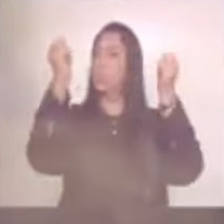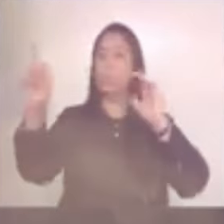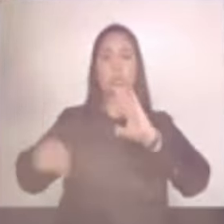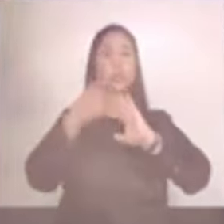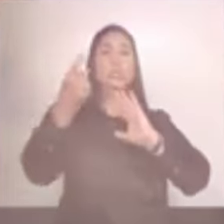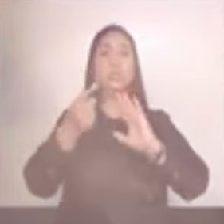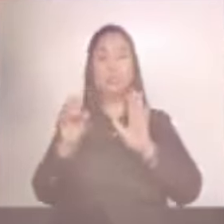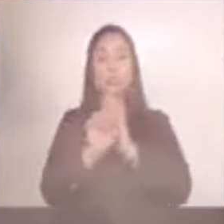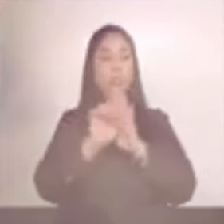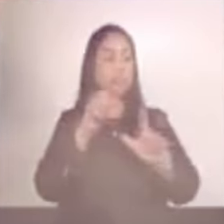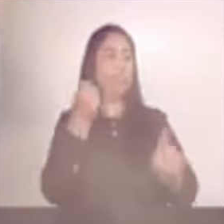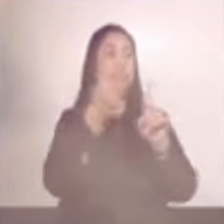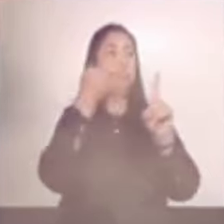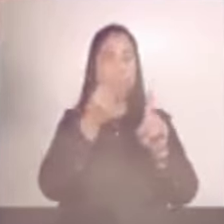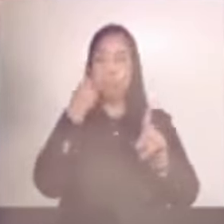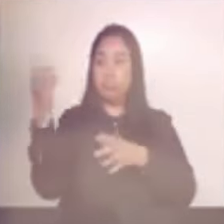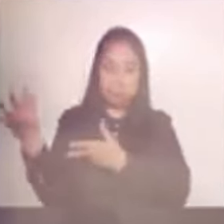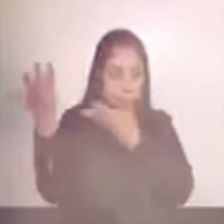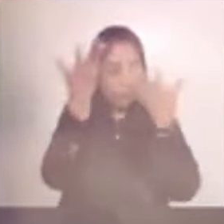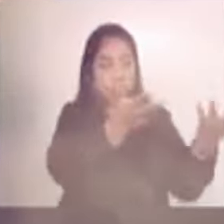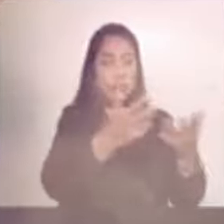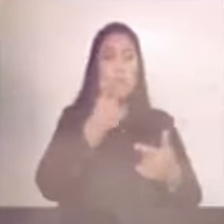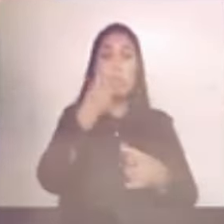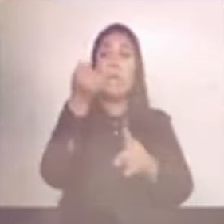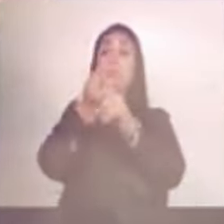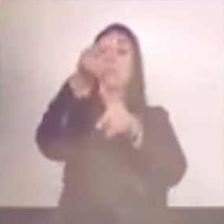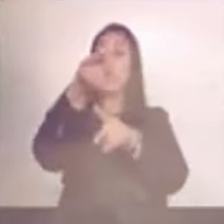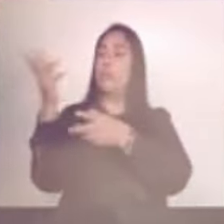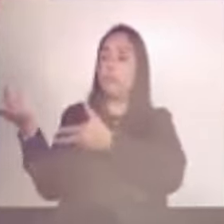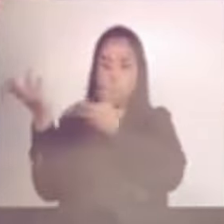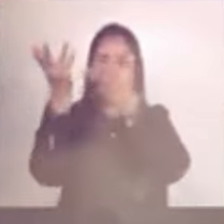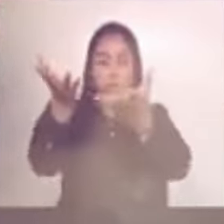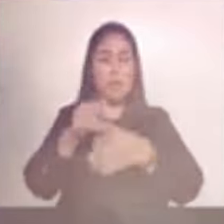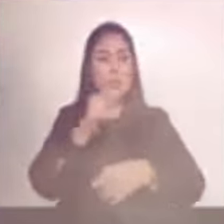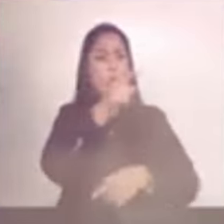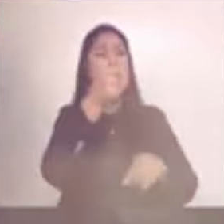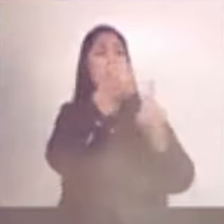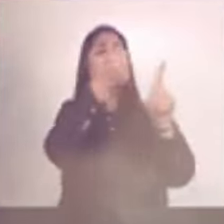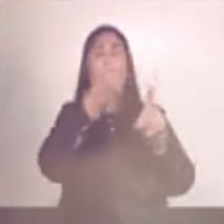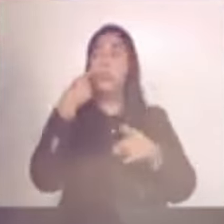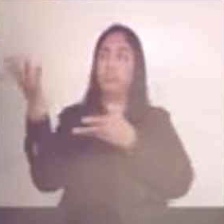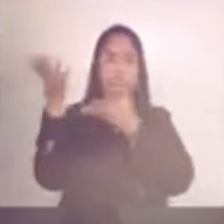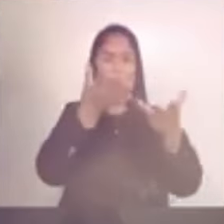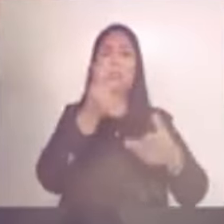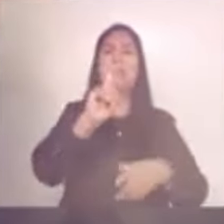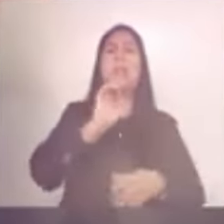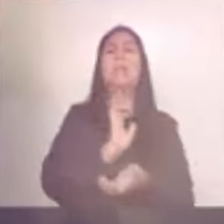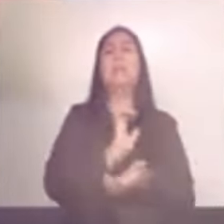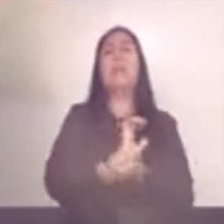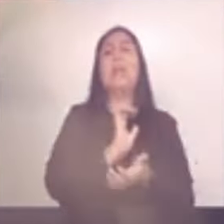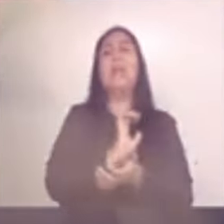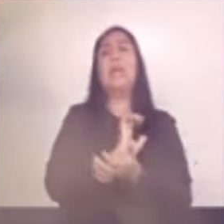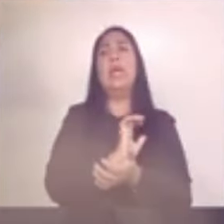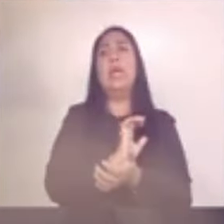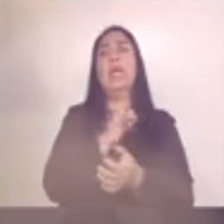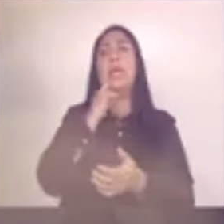cuando haya cualquier tipo de situación, en apoyo de la gente, sin tener que en ese momento esperar que haya una declaratoria. El